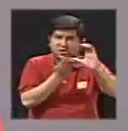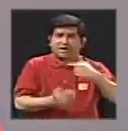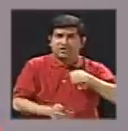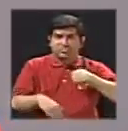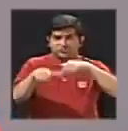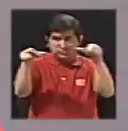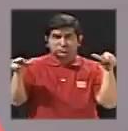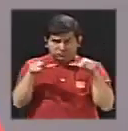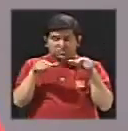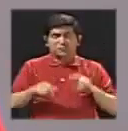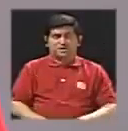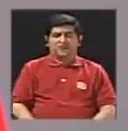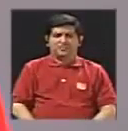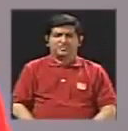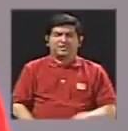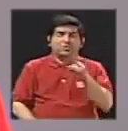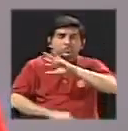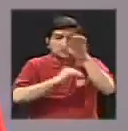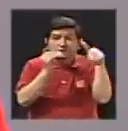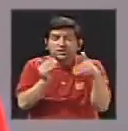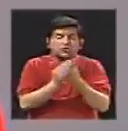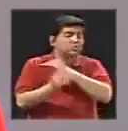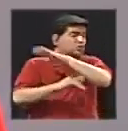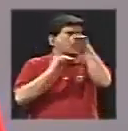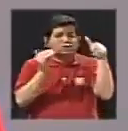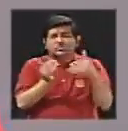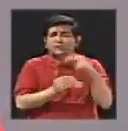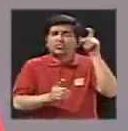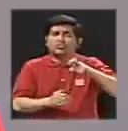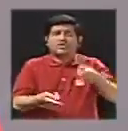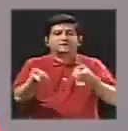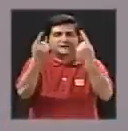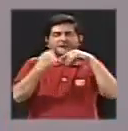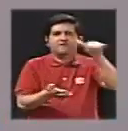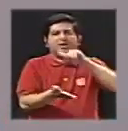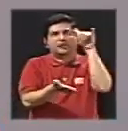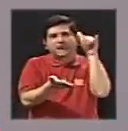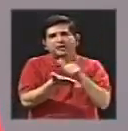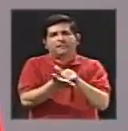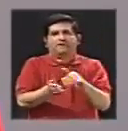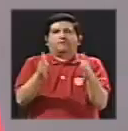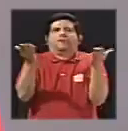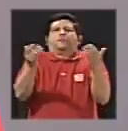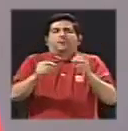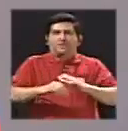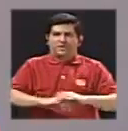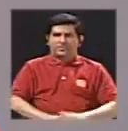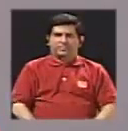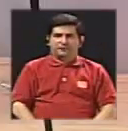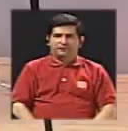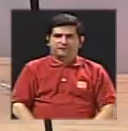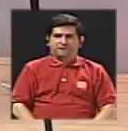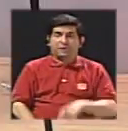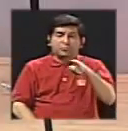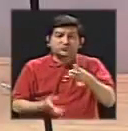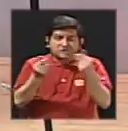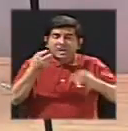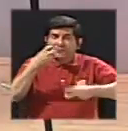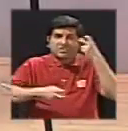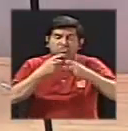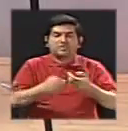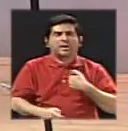yo, usted para todo, absolutamente para todo, usted tiene que venir a San José? Entonces usted tiene que buscar y resolver un problema